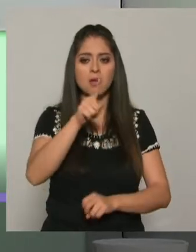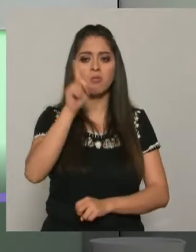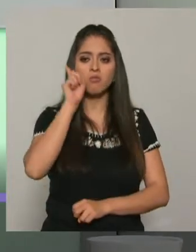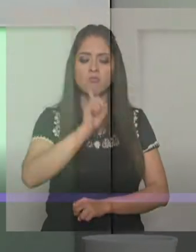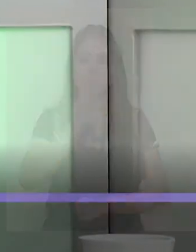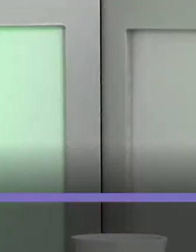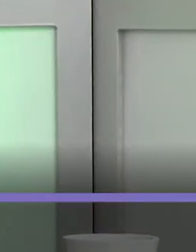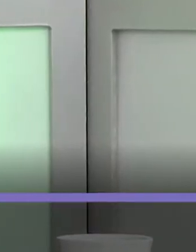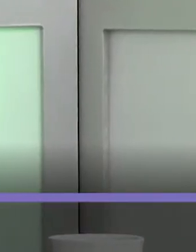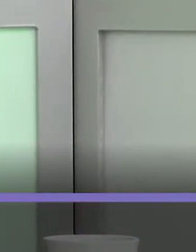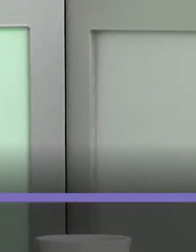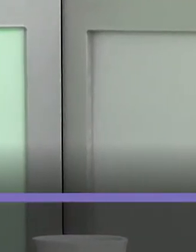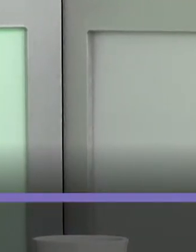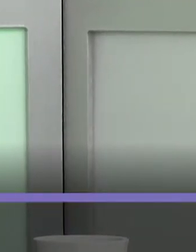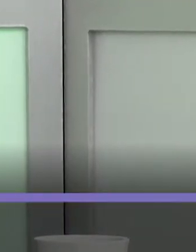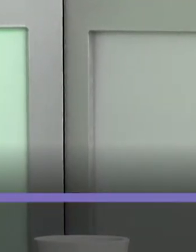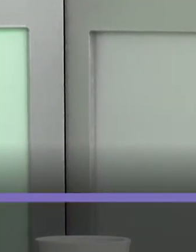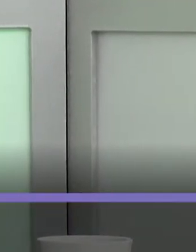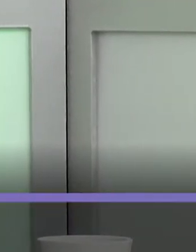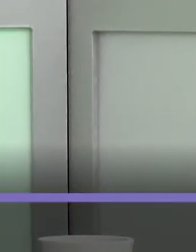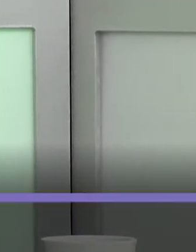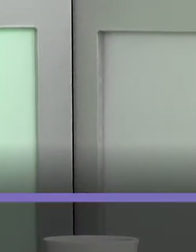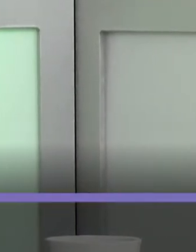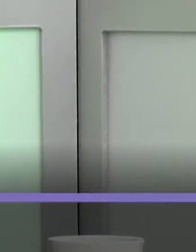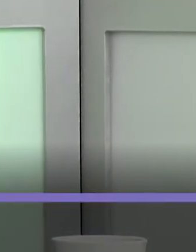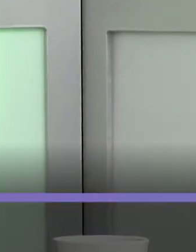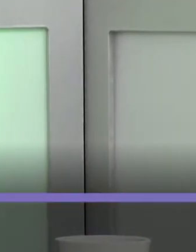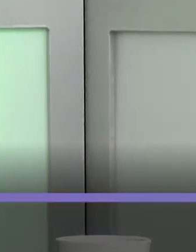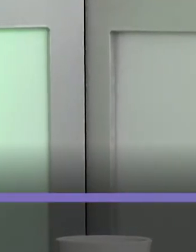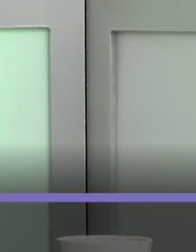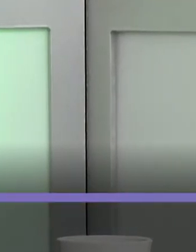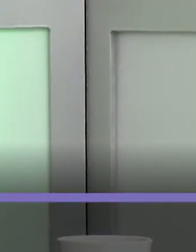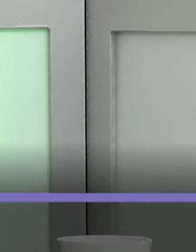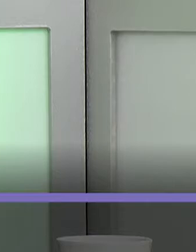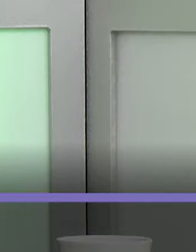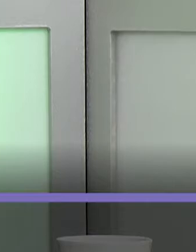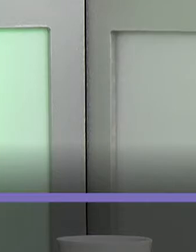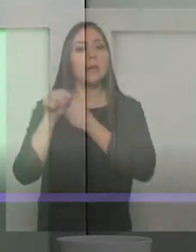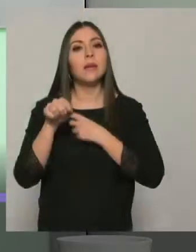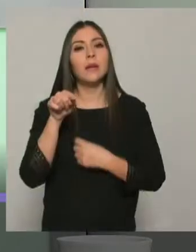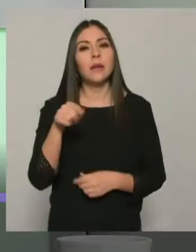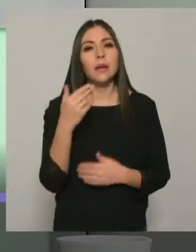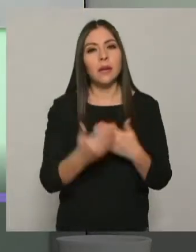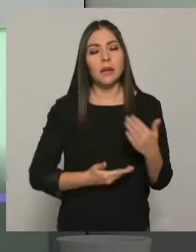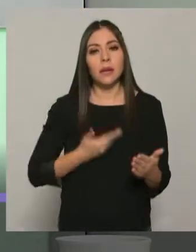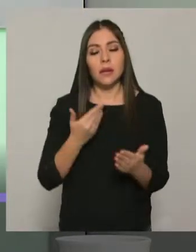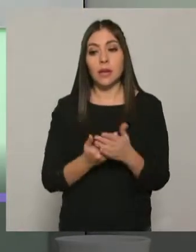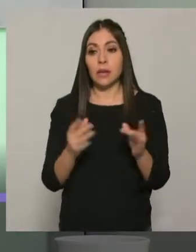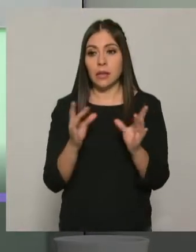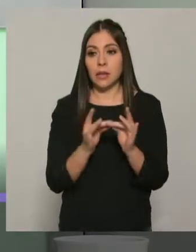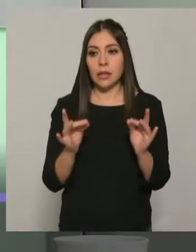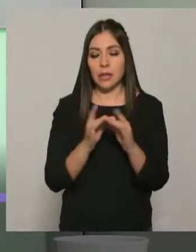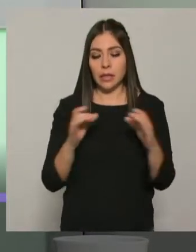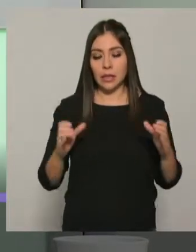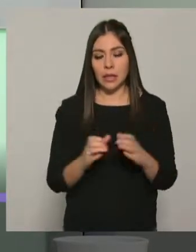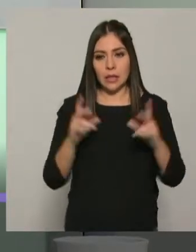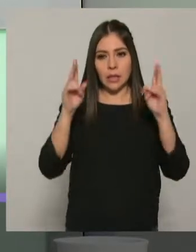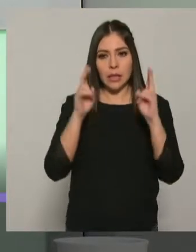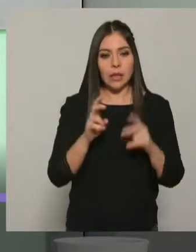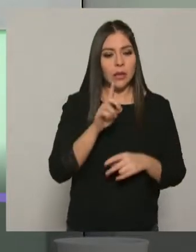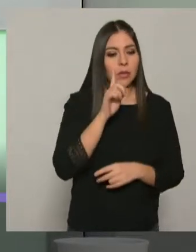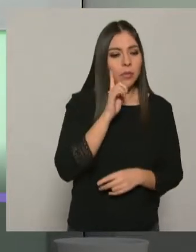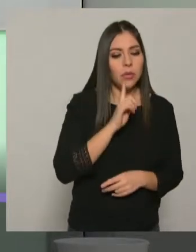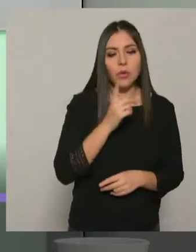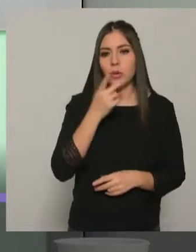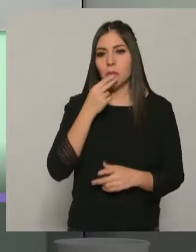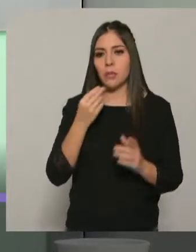sea, y esta iniciativa habla sobre género, como bien dijo Jaime, no habla sobre operaciones ni habla nada